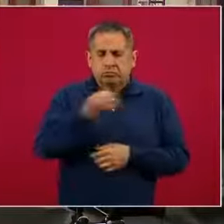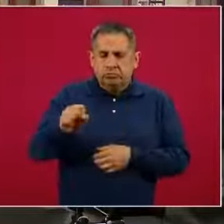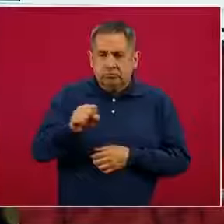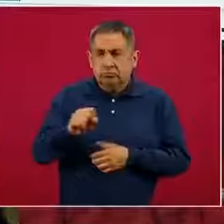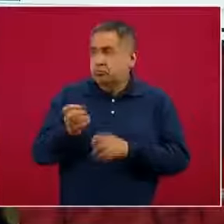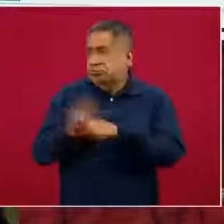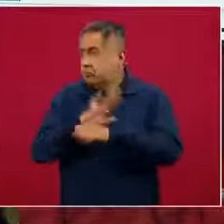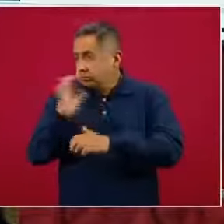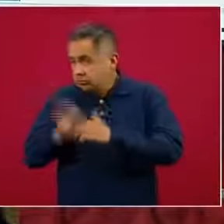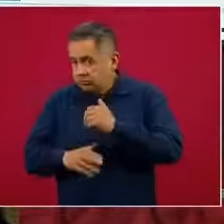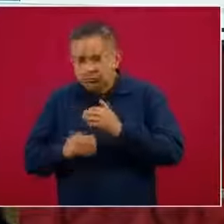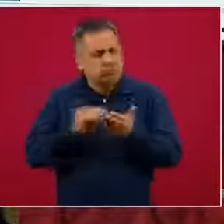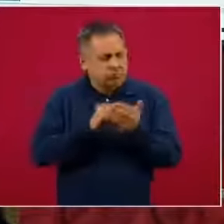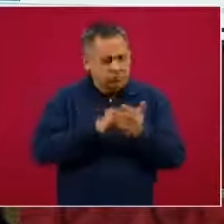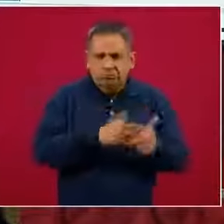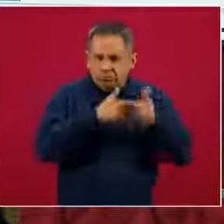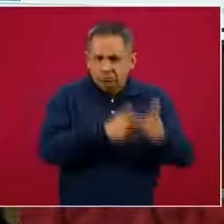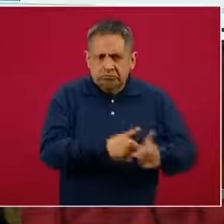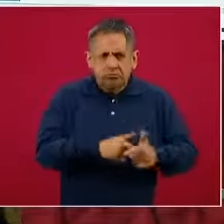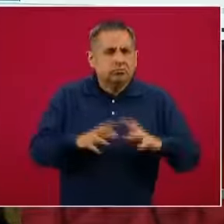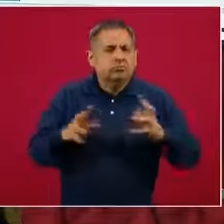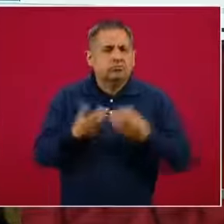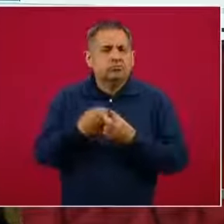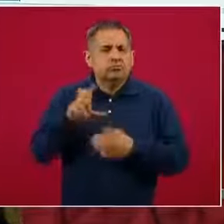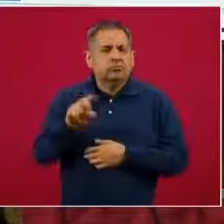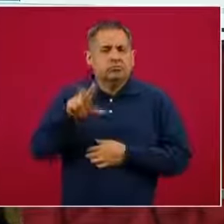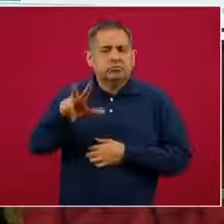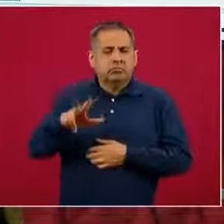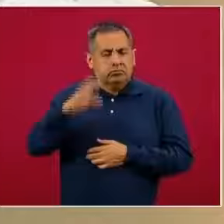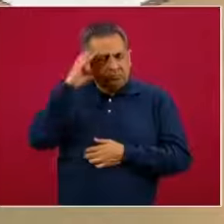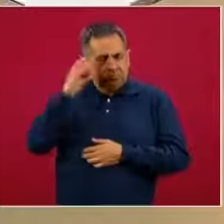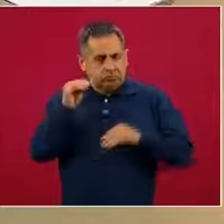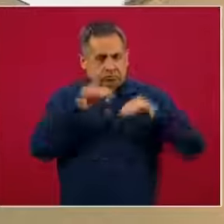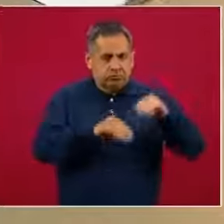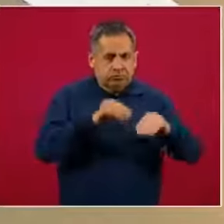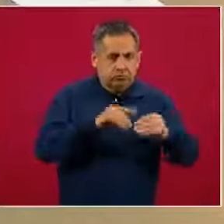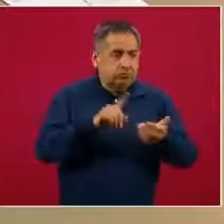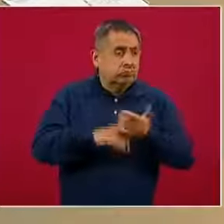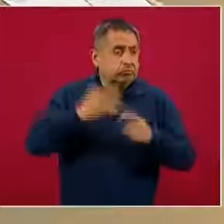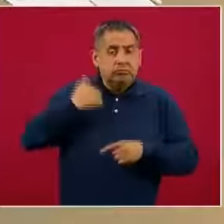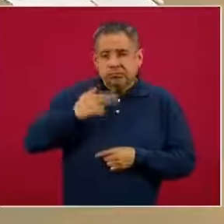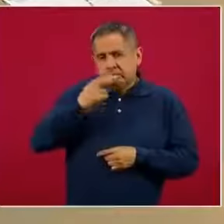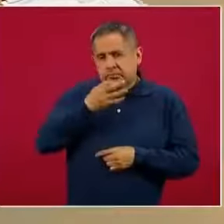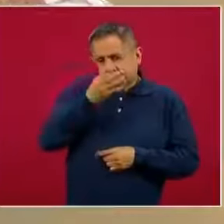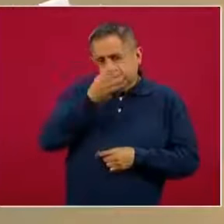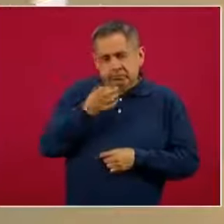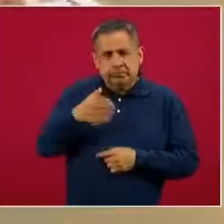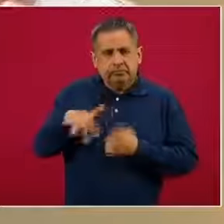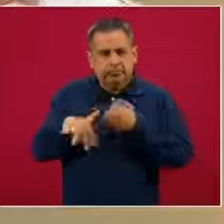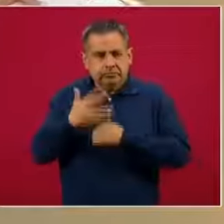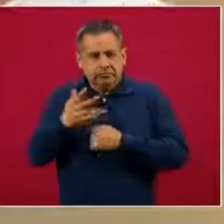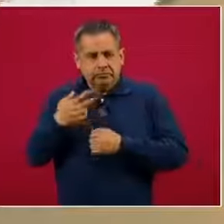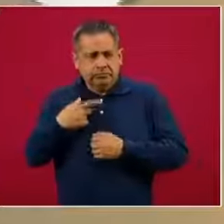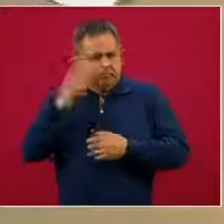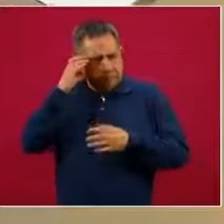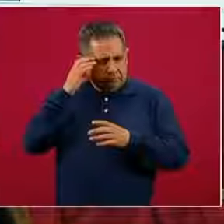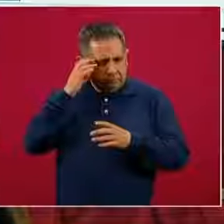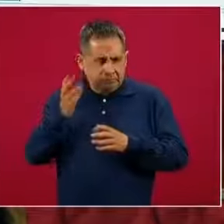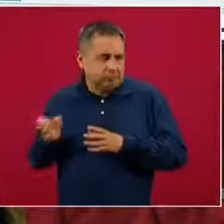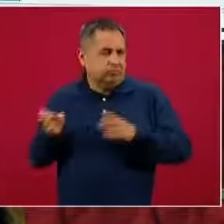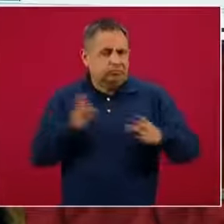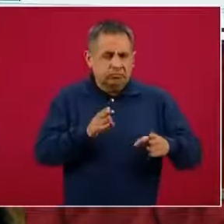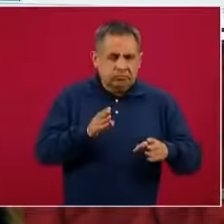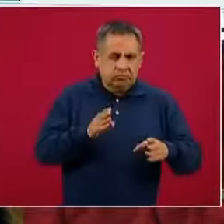de la pandemia, son de 38 camas. Aquí estábamos utilizando solamente 15 por este modelo de convalecientes que les comentaba.